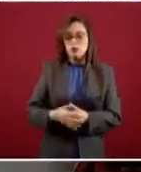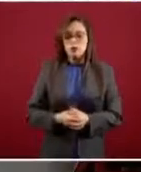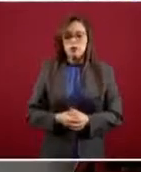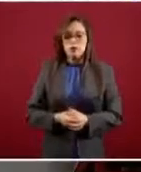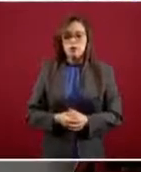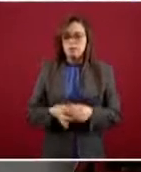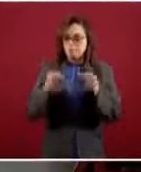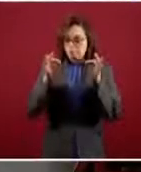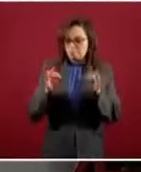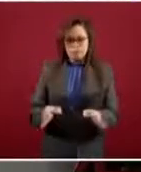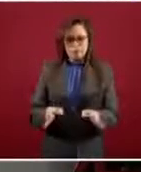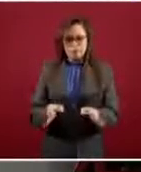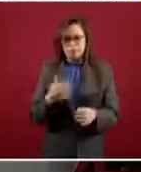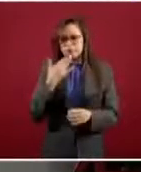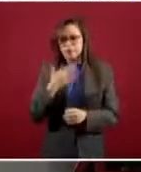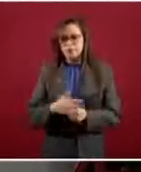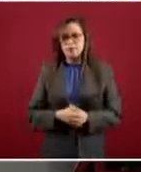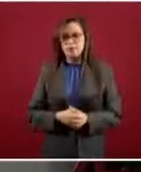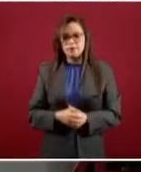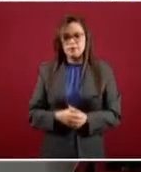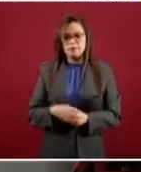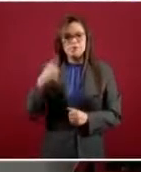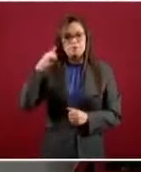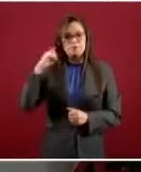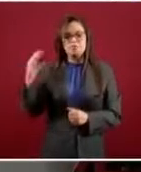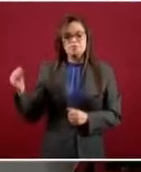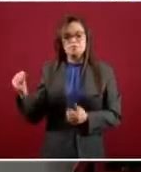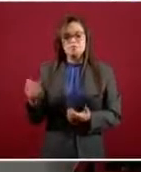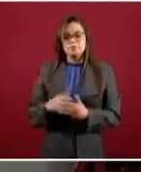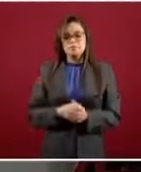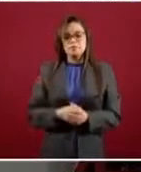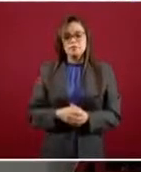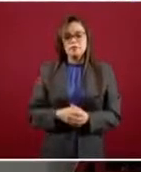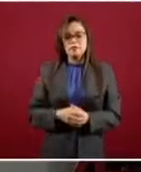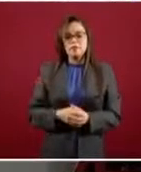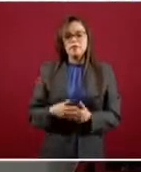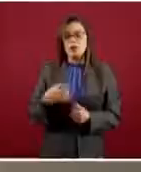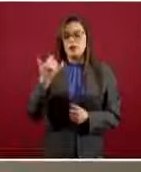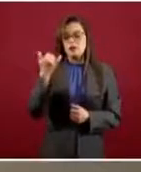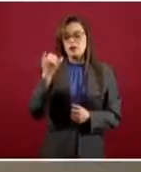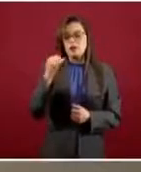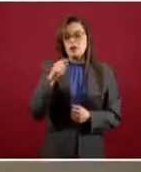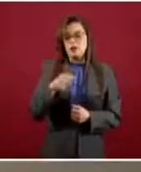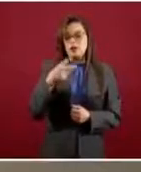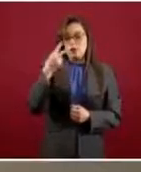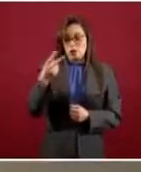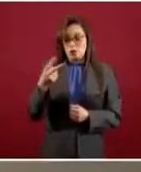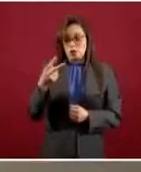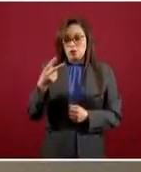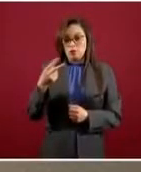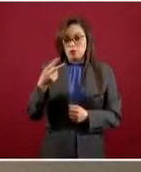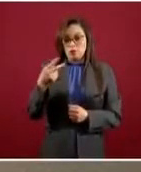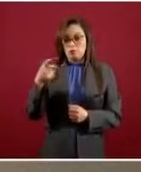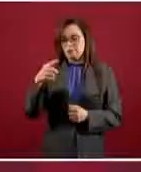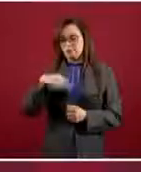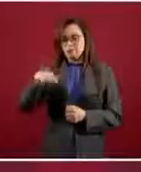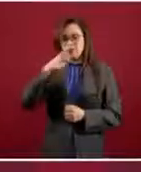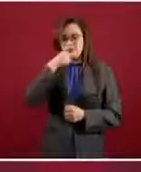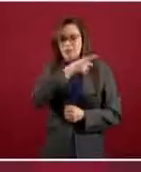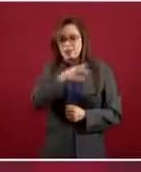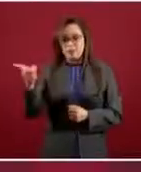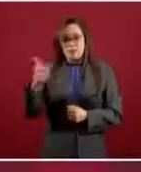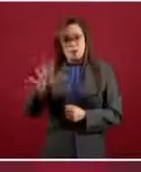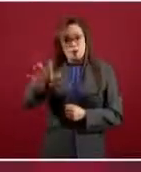Al principio. Sí, toda esta tecnología, gruesamente, sí. Y las dos que se anunciaron como ultra rápidas también tardan, no es cierto que tardan